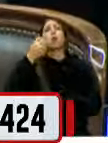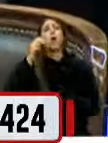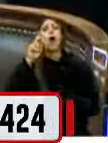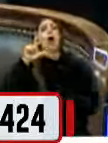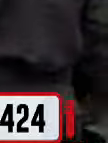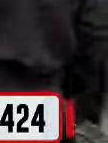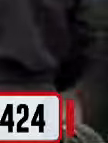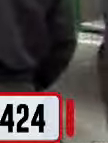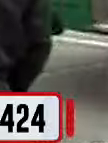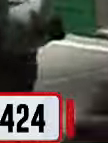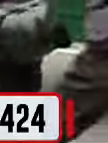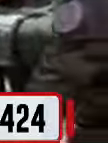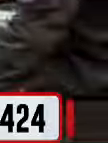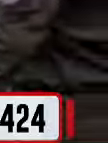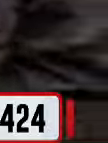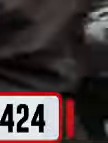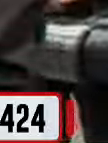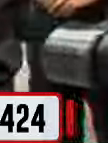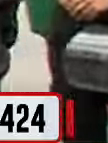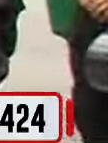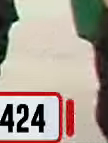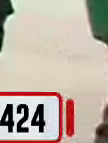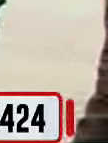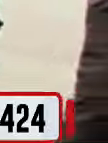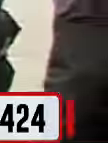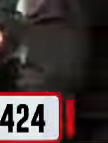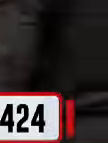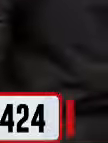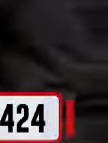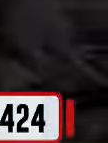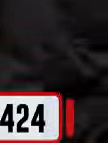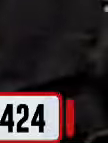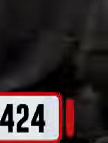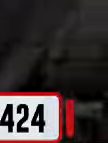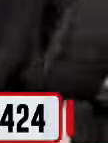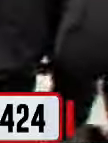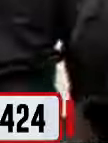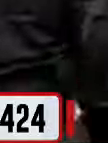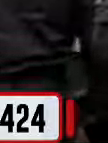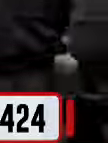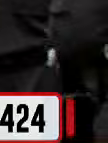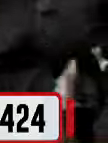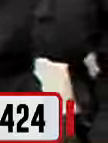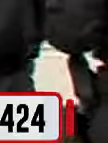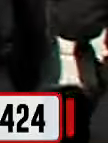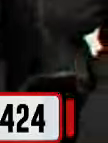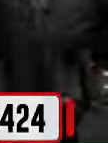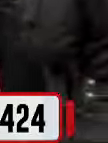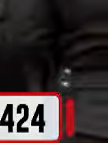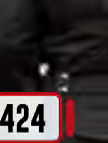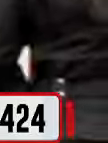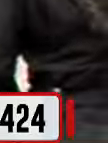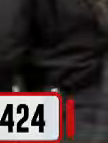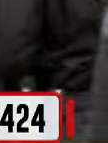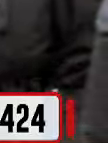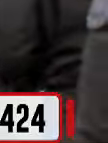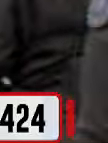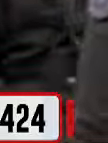la avenida Rivadavia, perdón, Entre Ríos ahí, las dársenas de colectivo, pero no la calle, Mati. No.